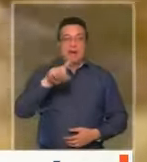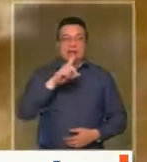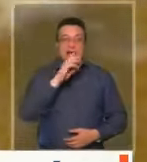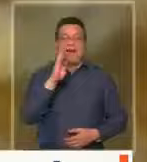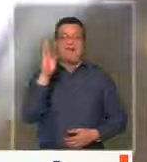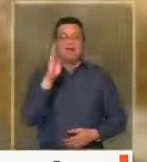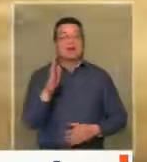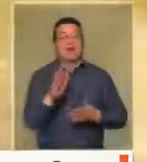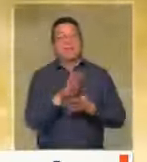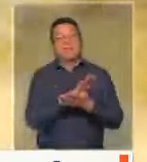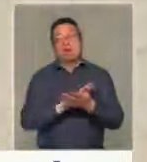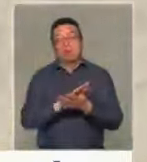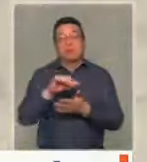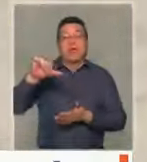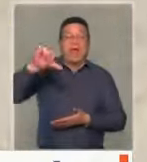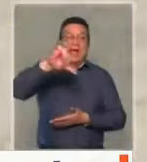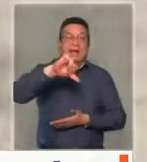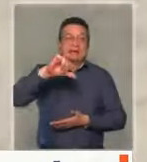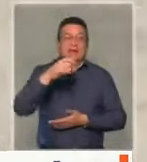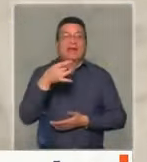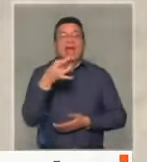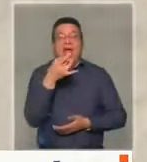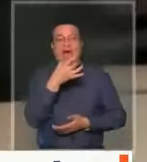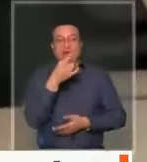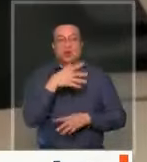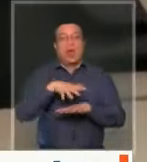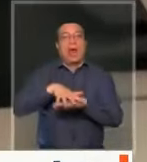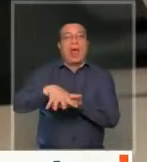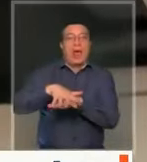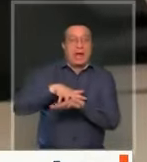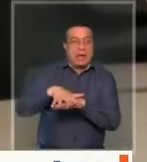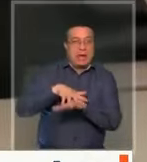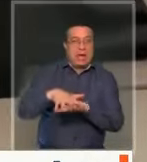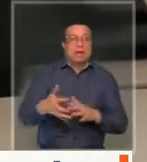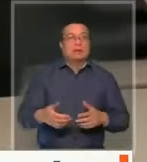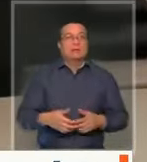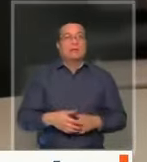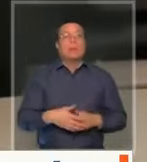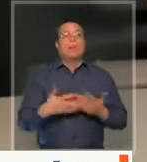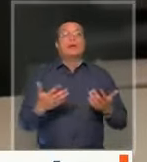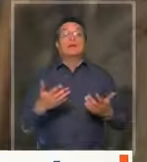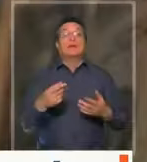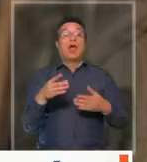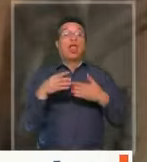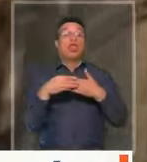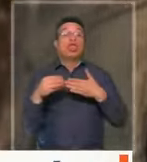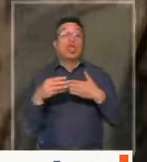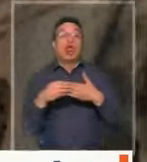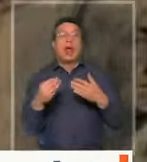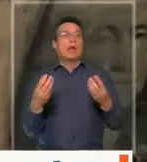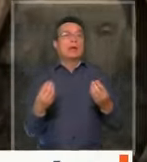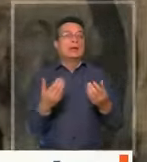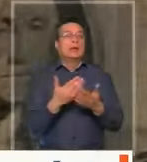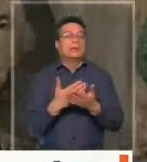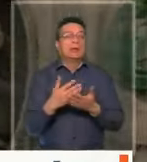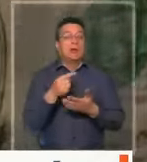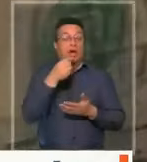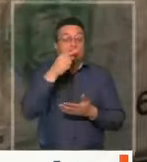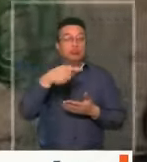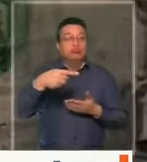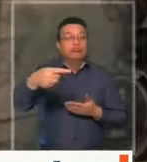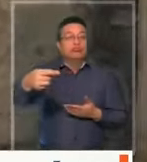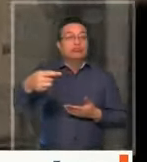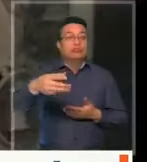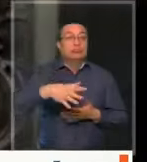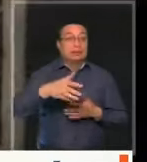ejemplo lo que son el aceite el azúcar harinas y qué pasará con la moneda norteamericana Durante los próximos meses seguirá